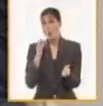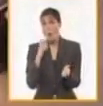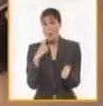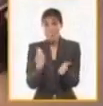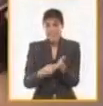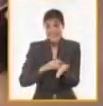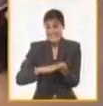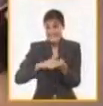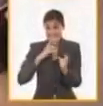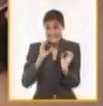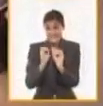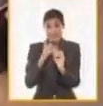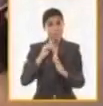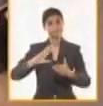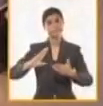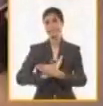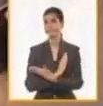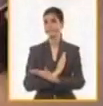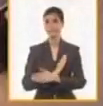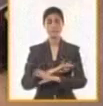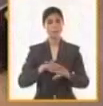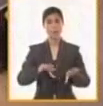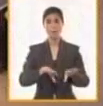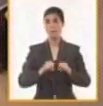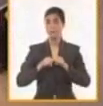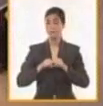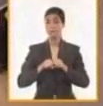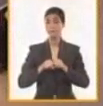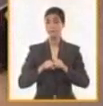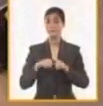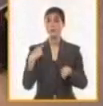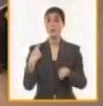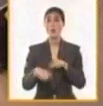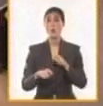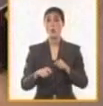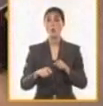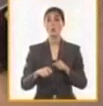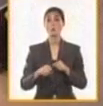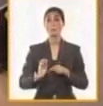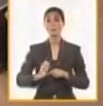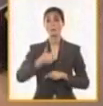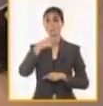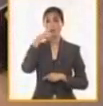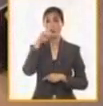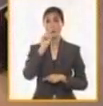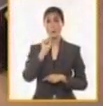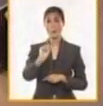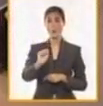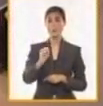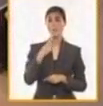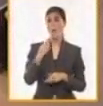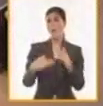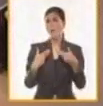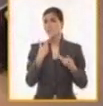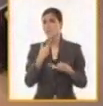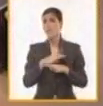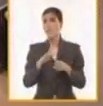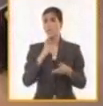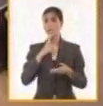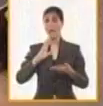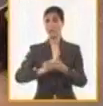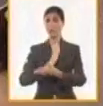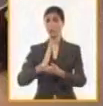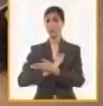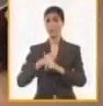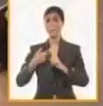Esa ganancia desde el punto de vista social que le impuso el comandante Chávez, la querían echar por tierra, aparte de otras leyes que estaban